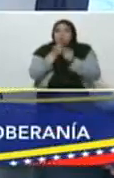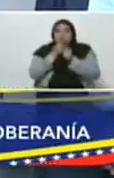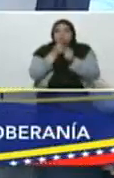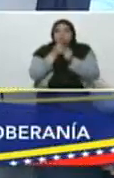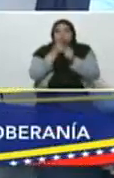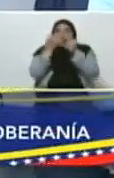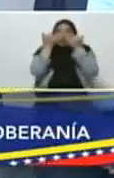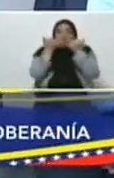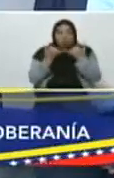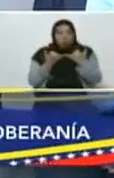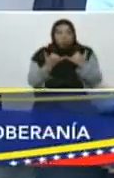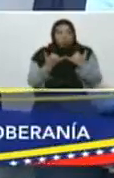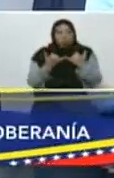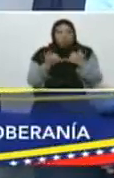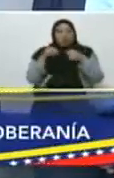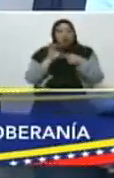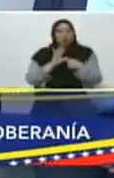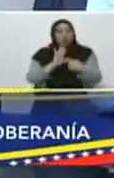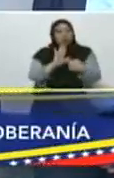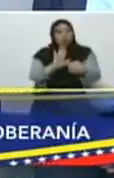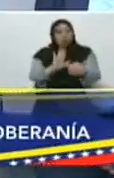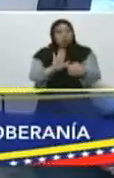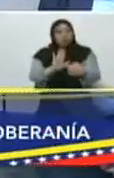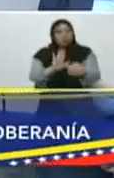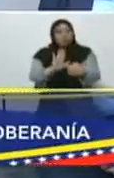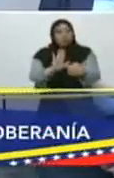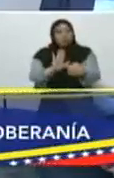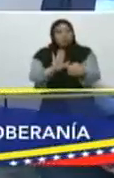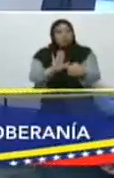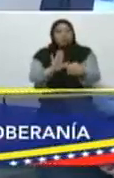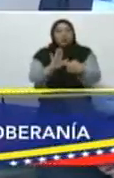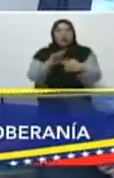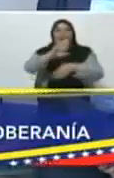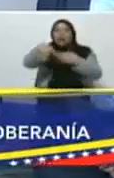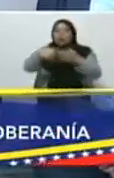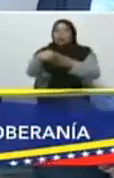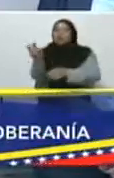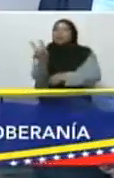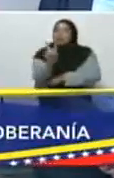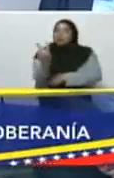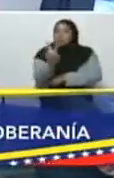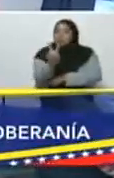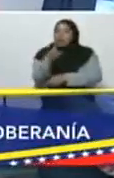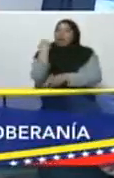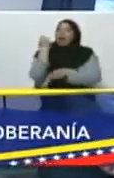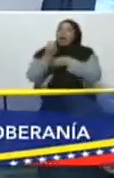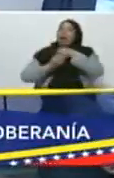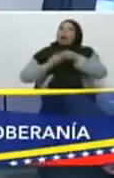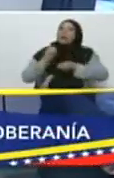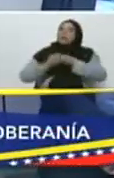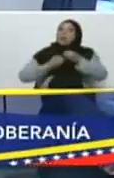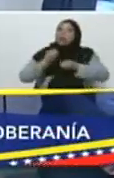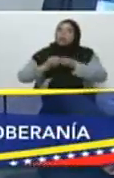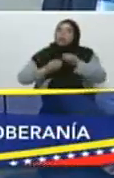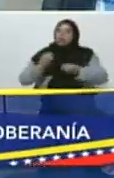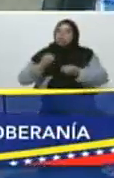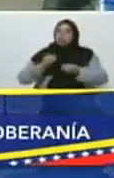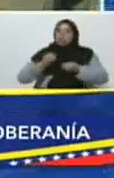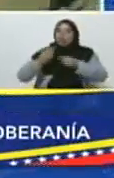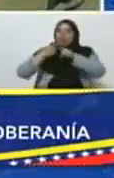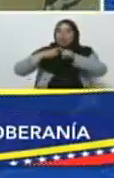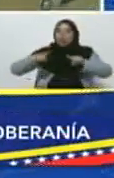ahora le vamos a mostrar a el país lo que hacemos con regeneración de órganos